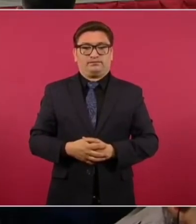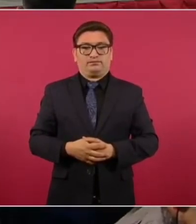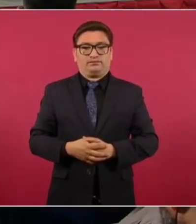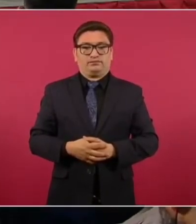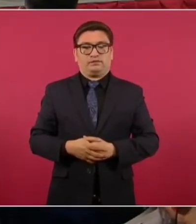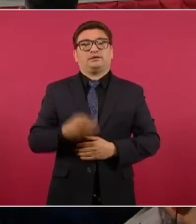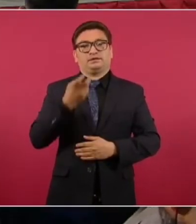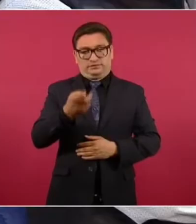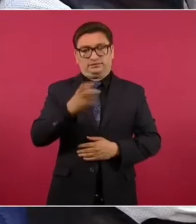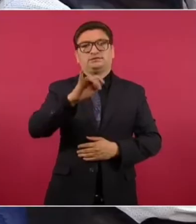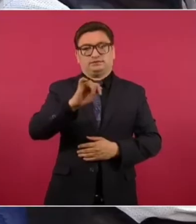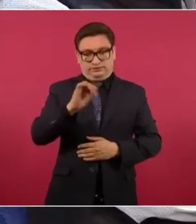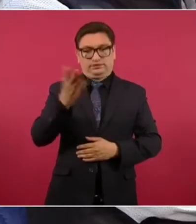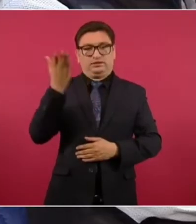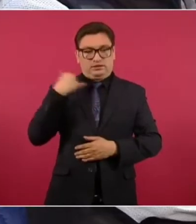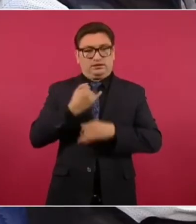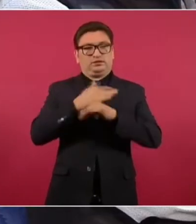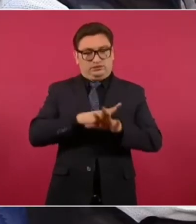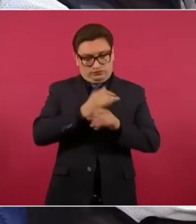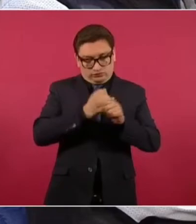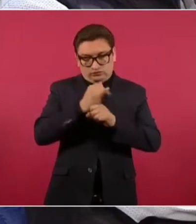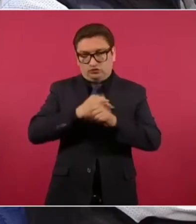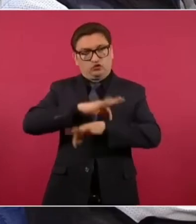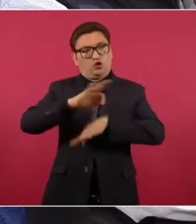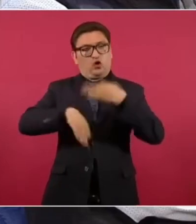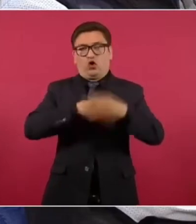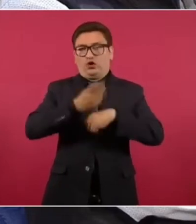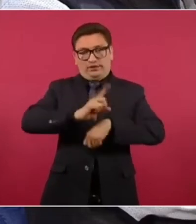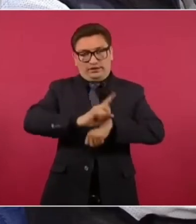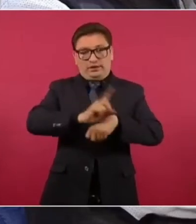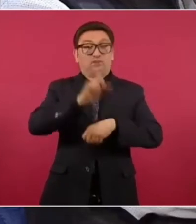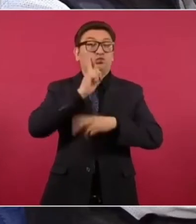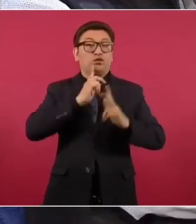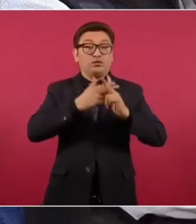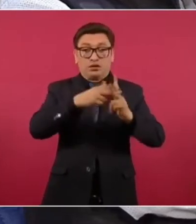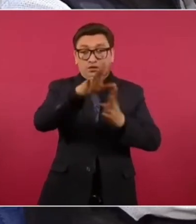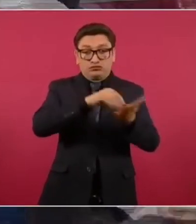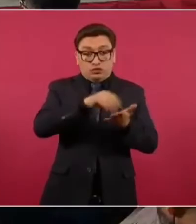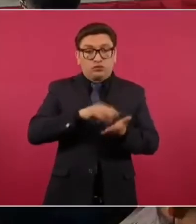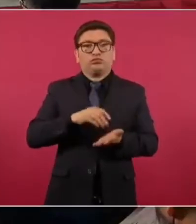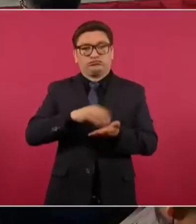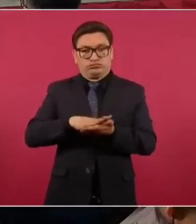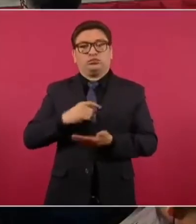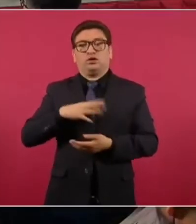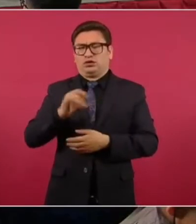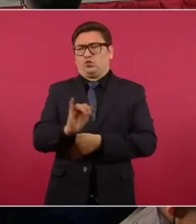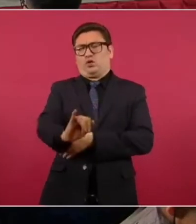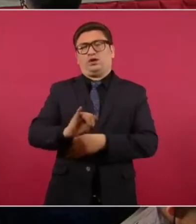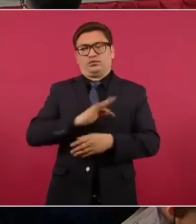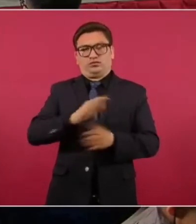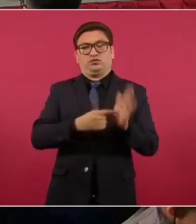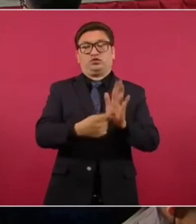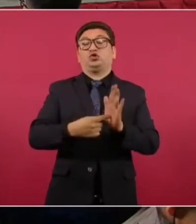Sí, y ese lo documenté como documento todos los días los casos de feminicidio. Entonces, el jueves que se presente. Es que no